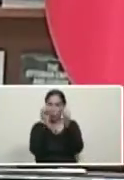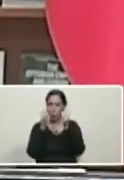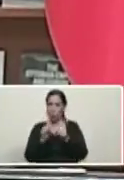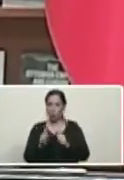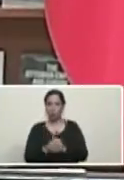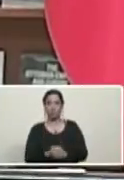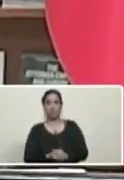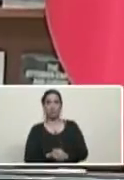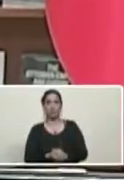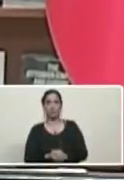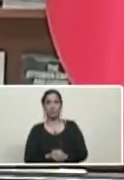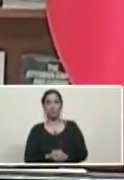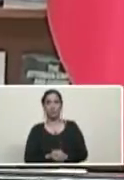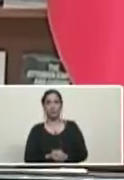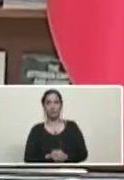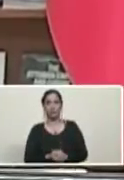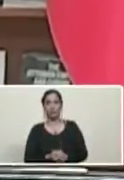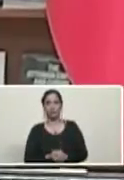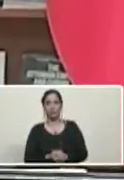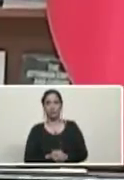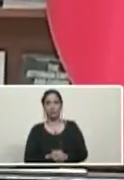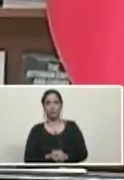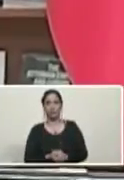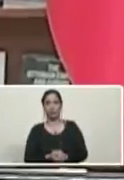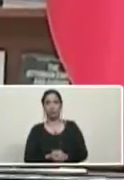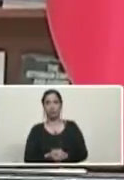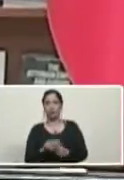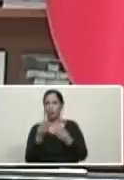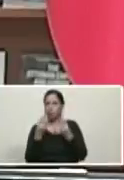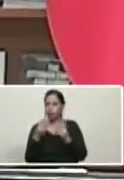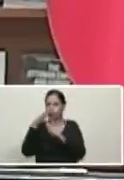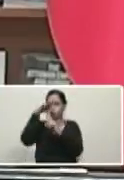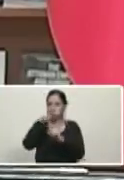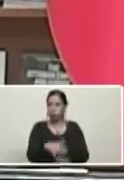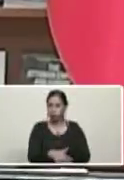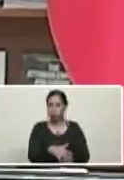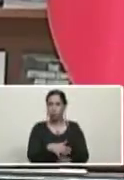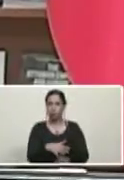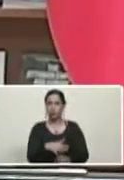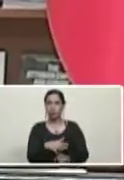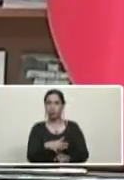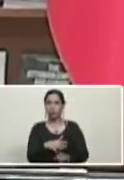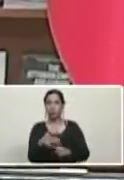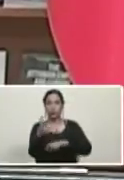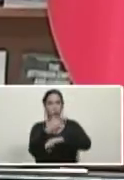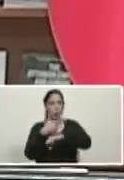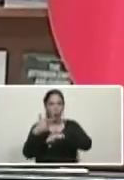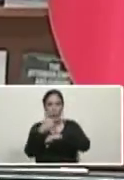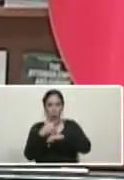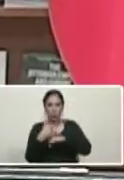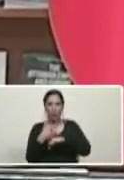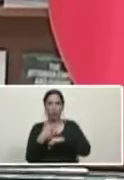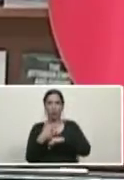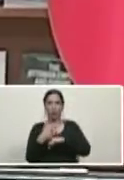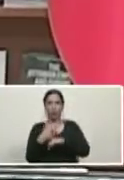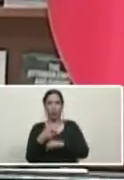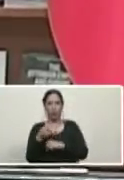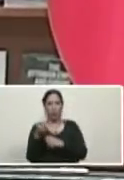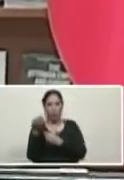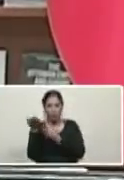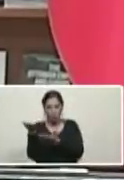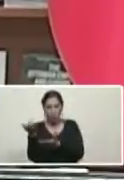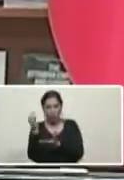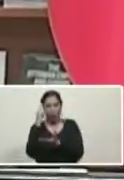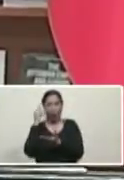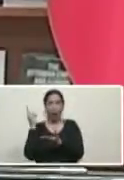diciendo, presidente, que muchos denigran del hecho de que el gobierno que usted preside atienda los derechos